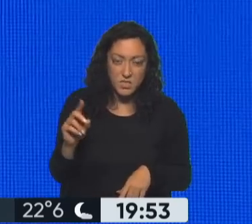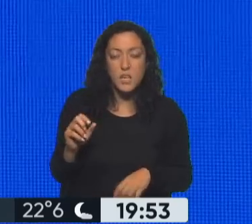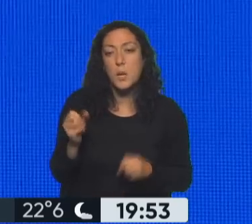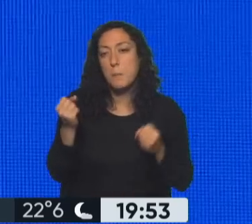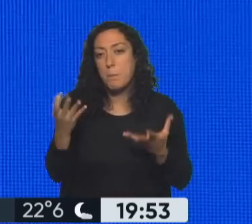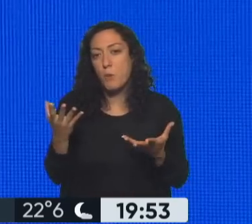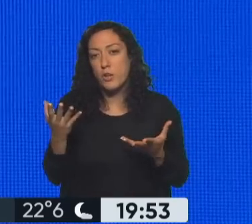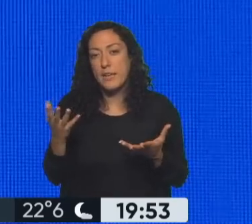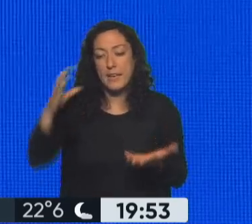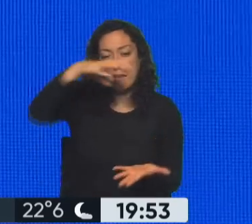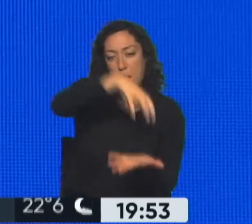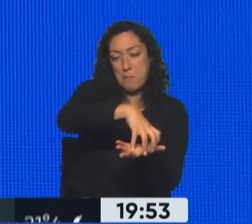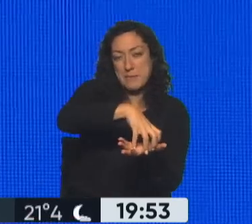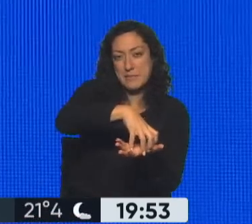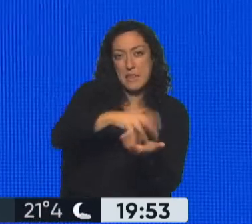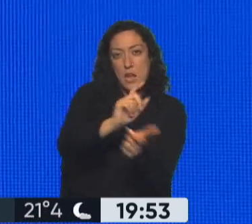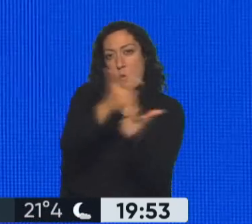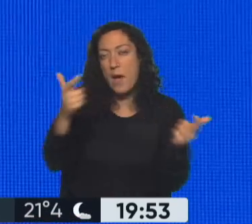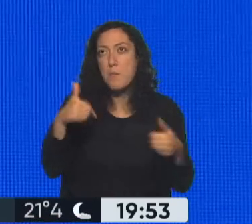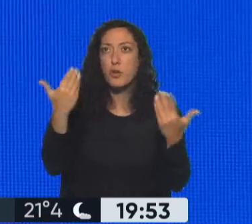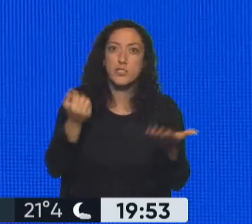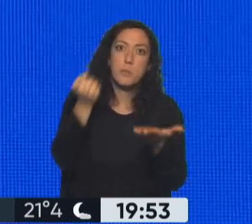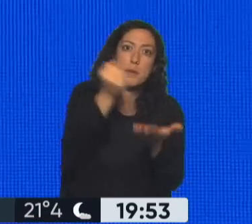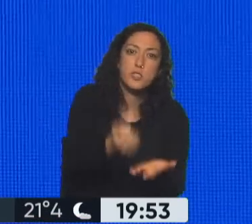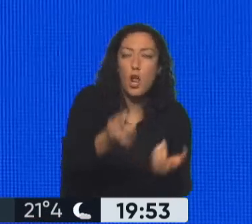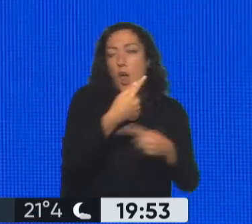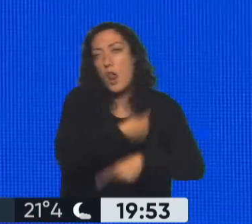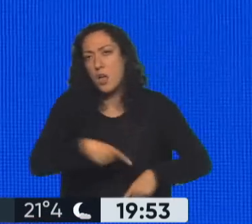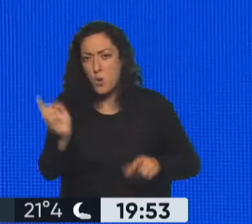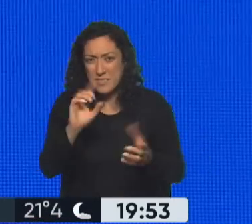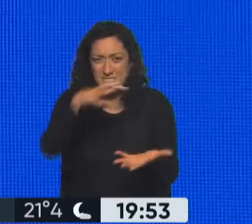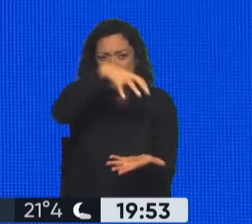tenemos capacidad instalada y entonces hay que invertir y por eso no se invierte,